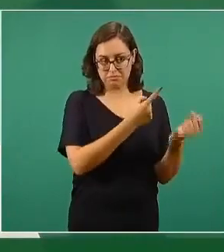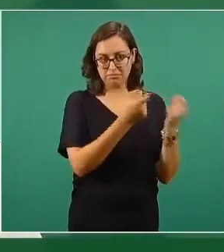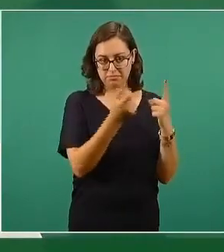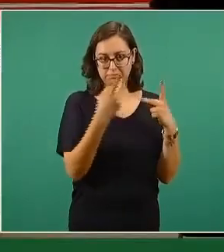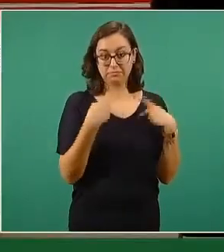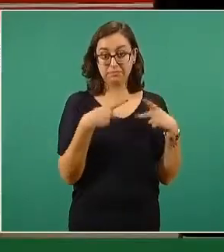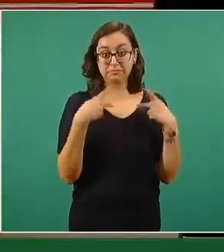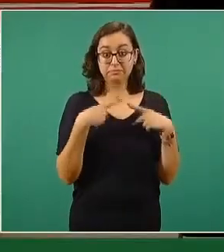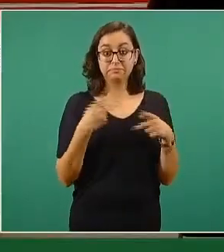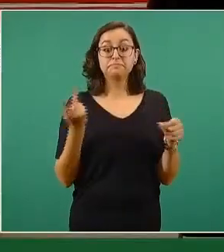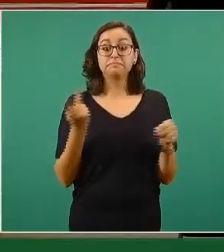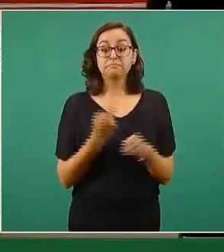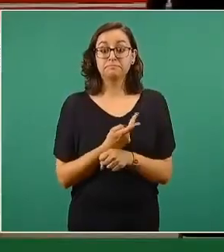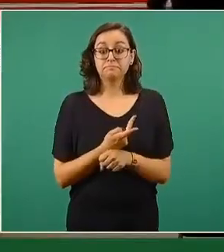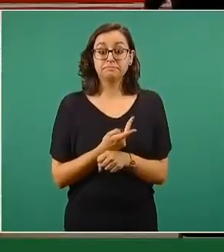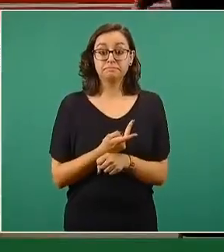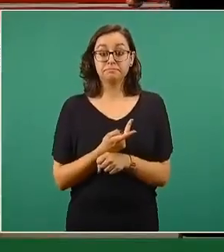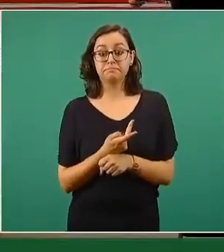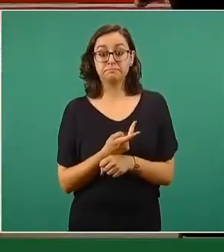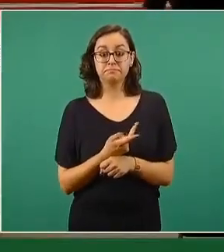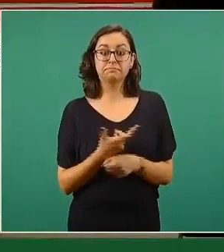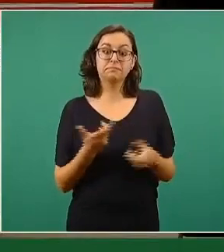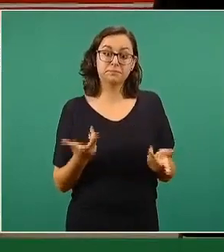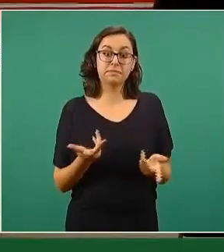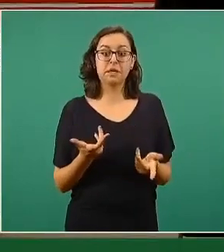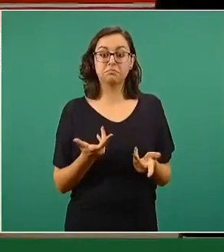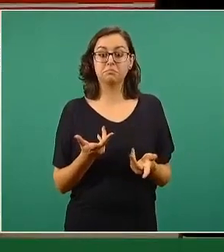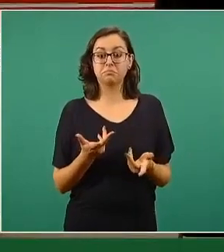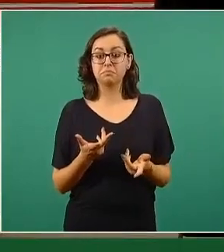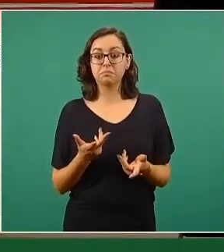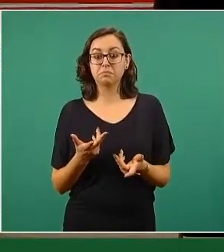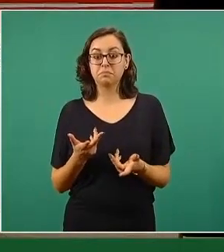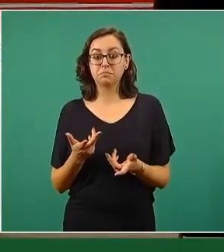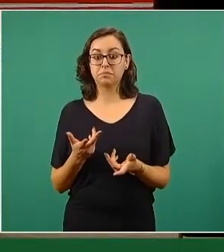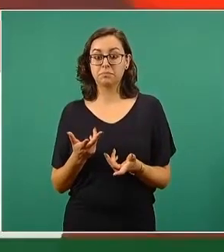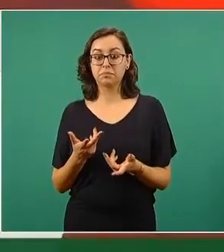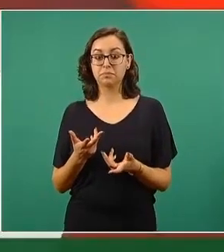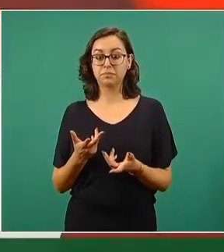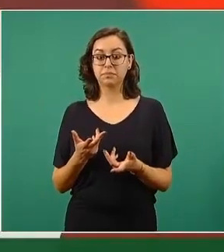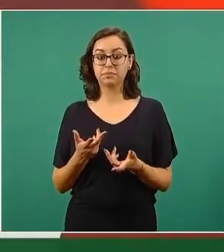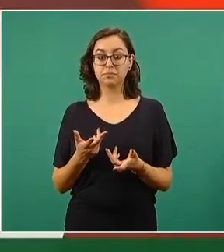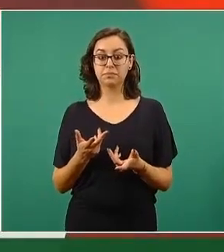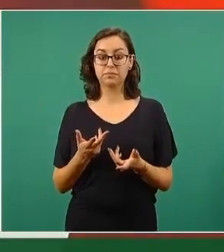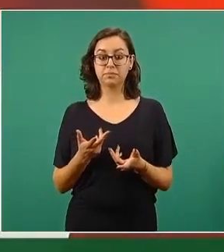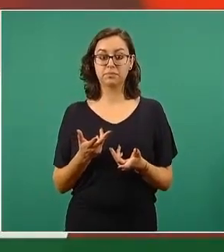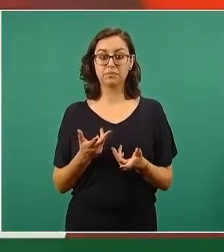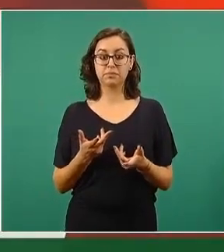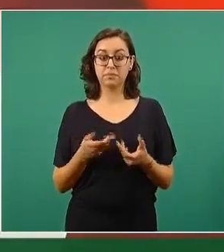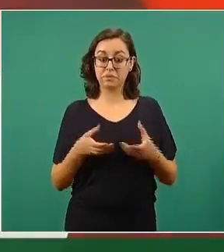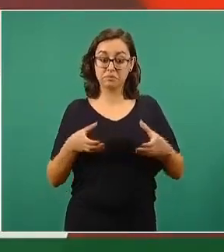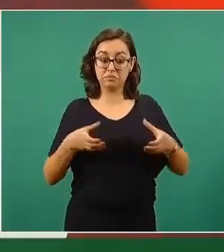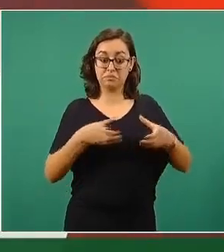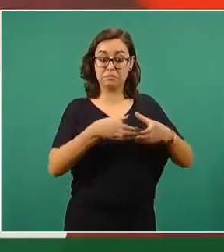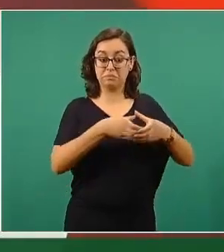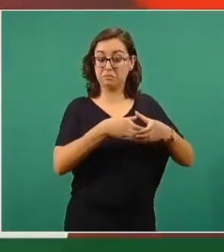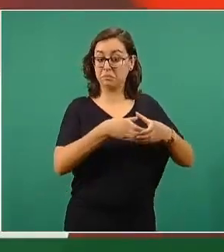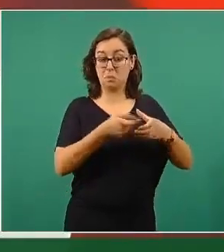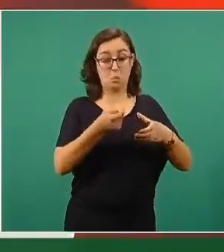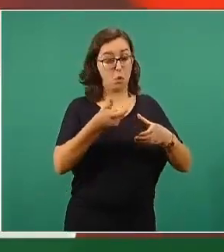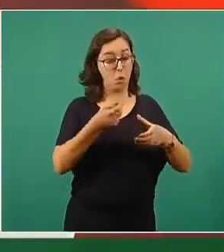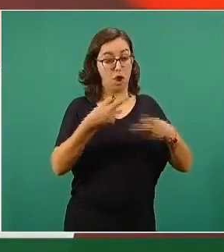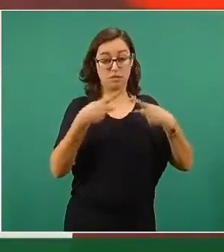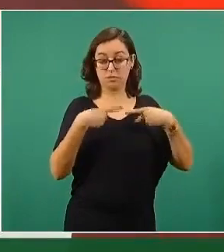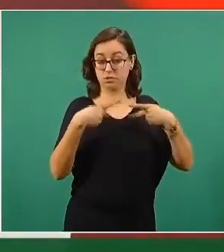Y en esas situaciones es relativamente común, aunque representa mínima parte de la atención médica